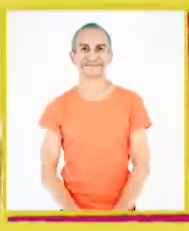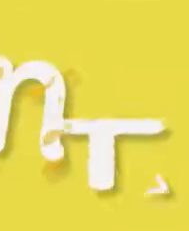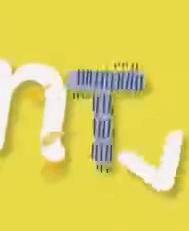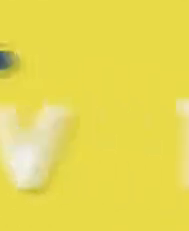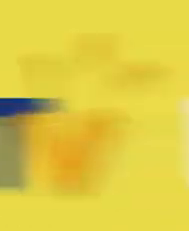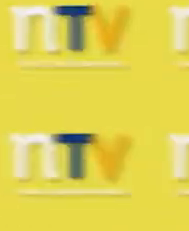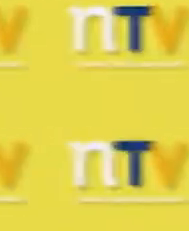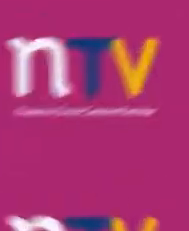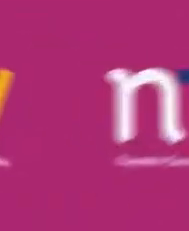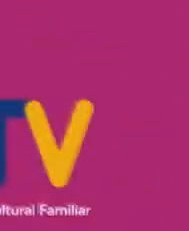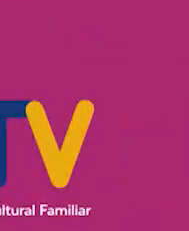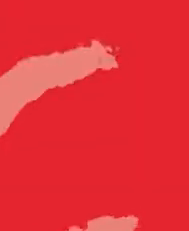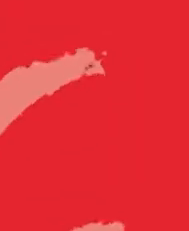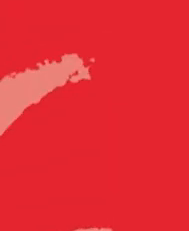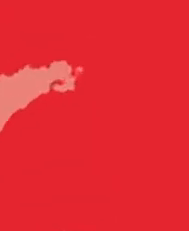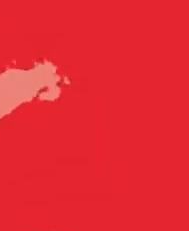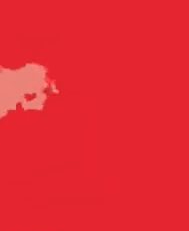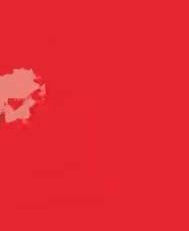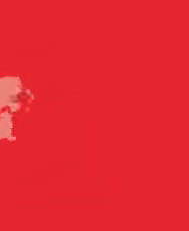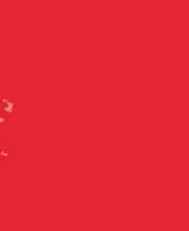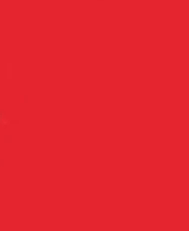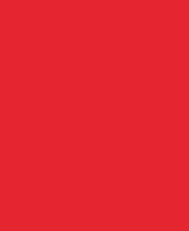TV.